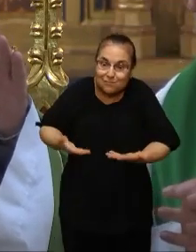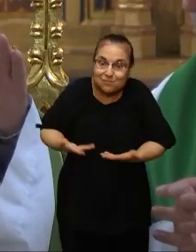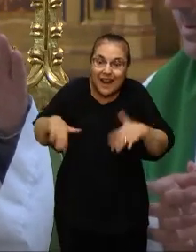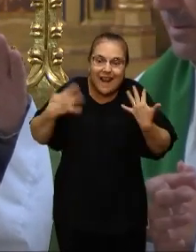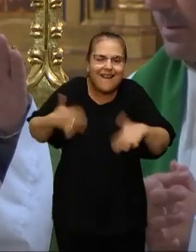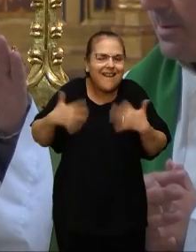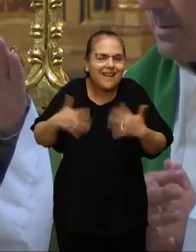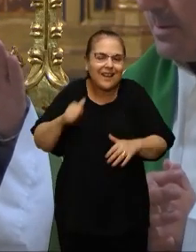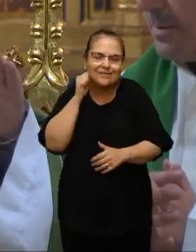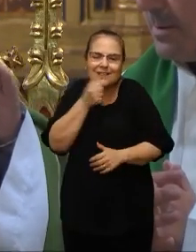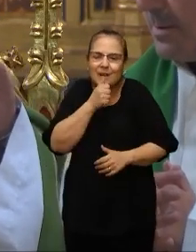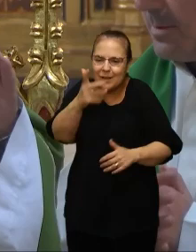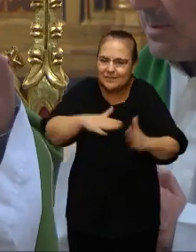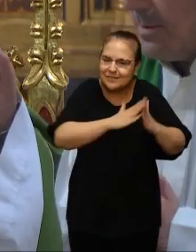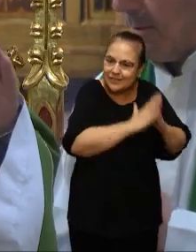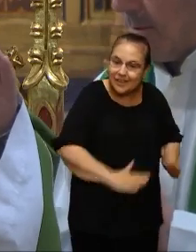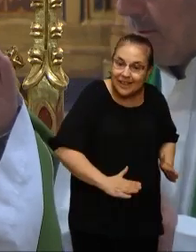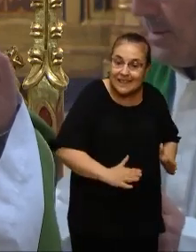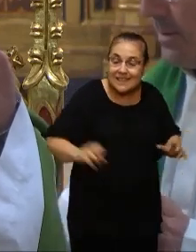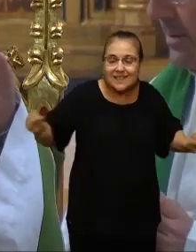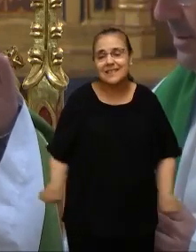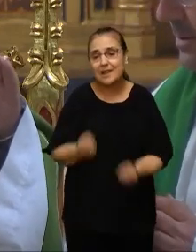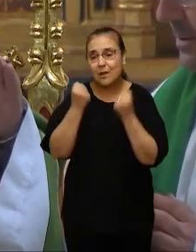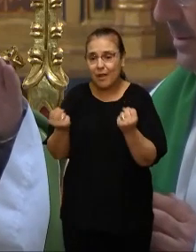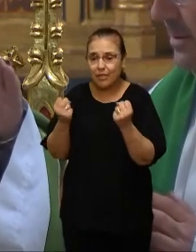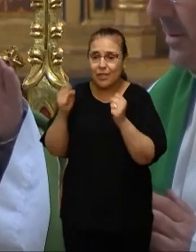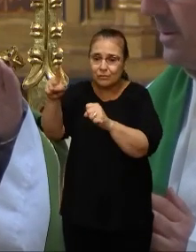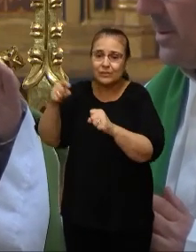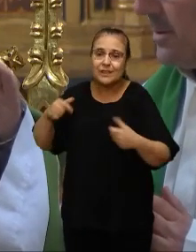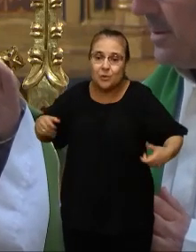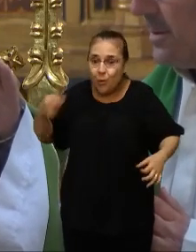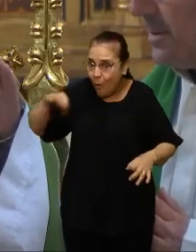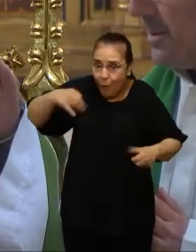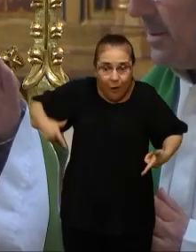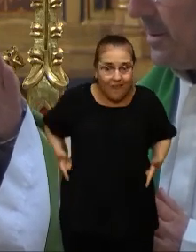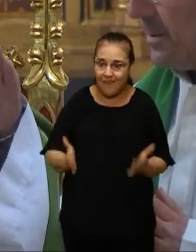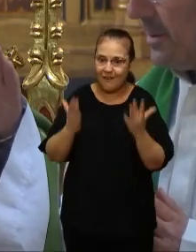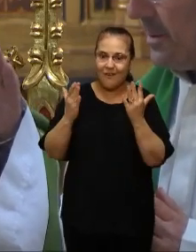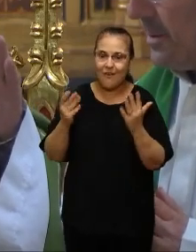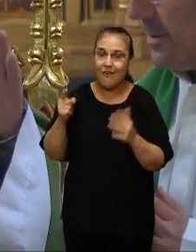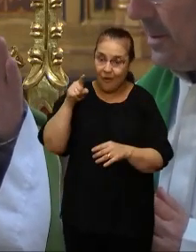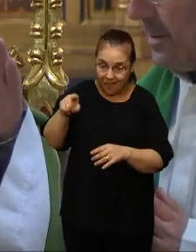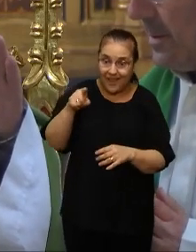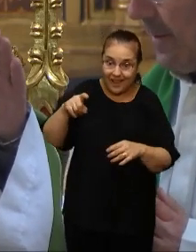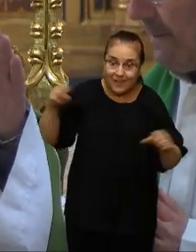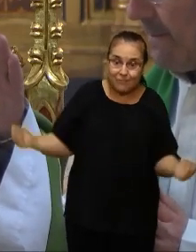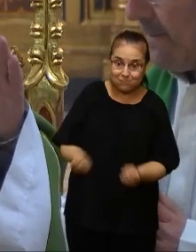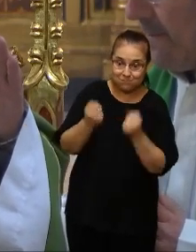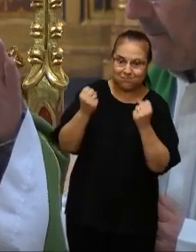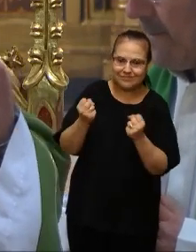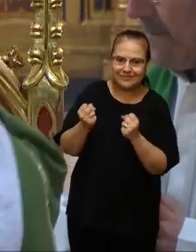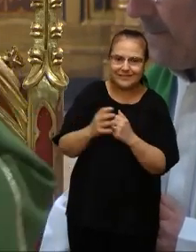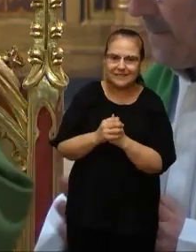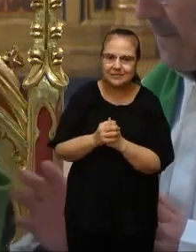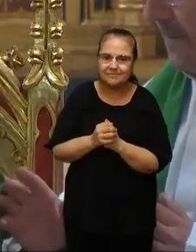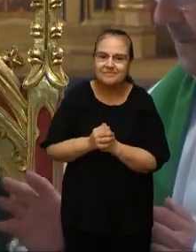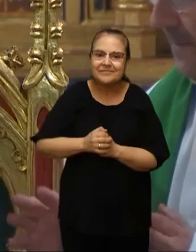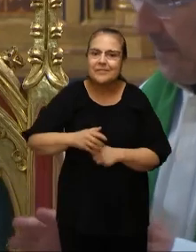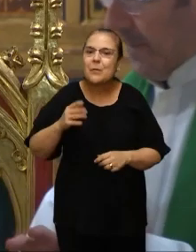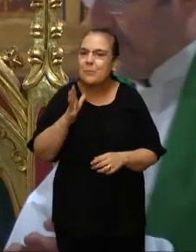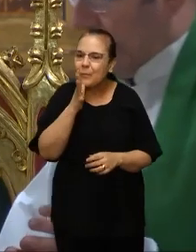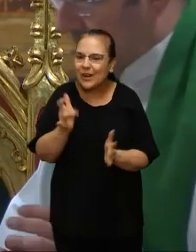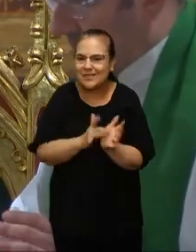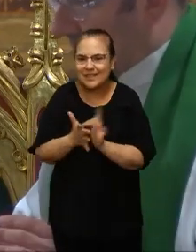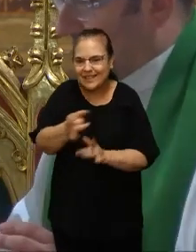el sacramento de tu Iglesia la salvación de tu unigénito, esa que nos consiguió en la cruz. Por